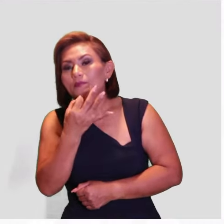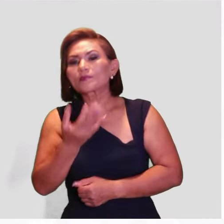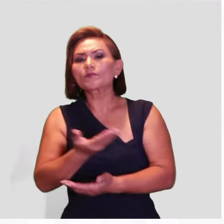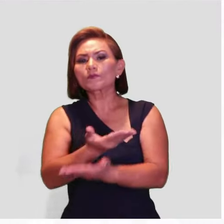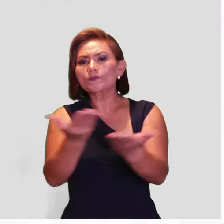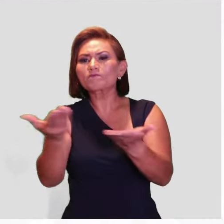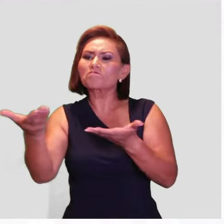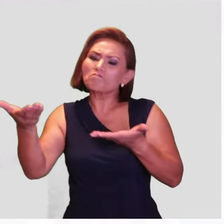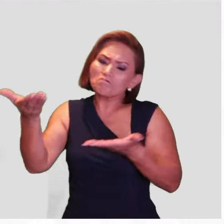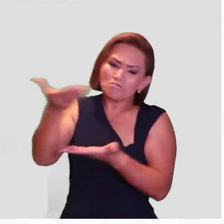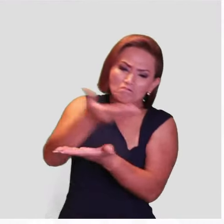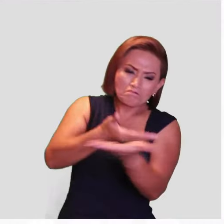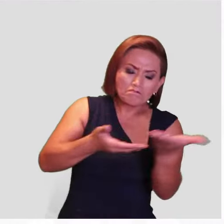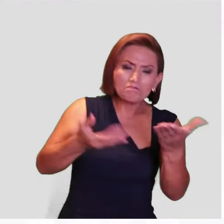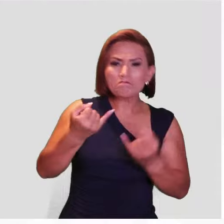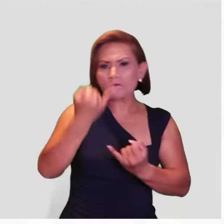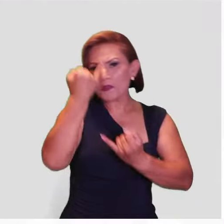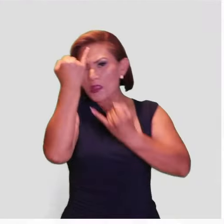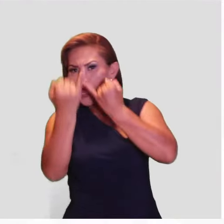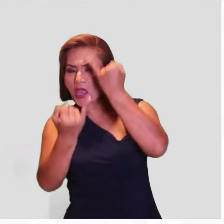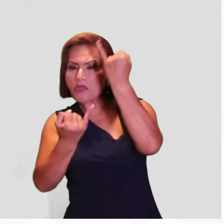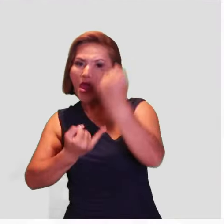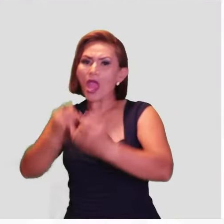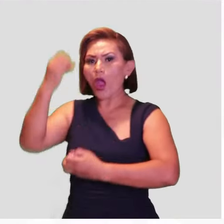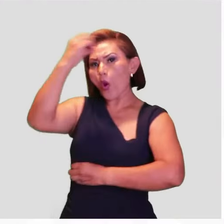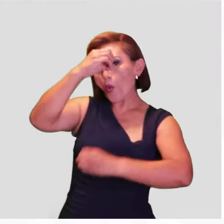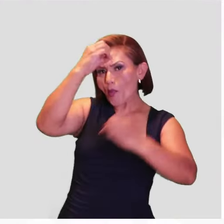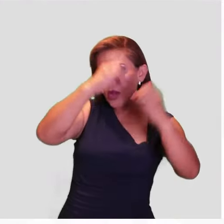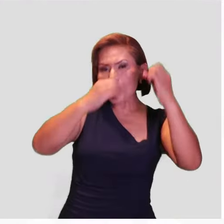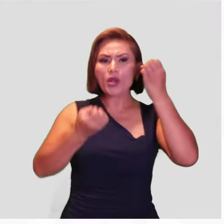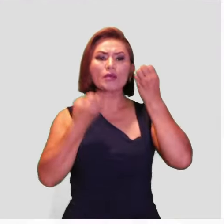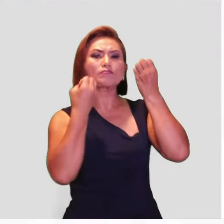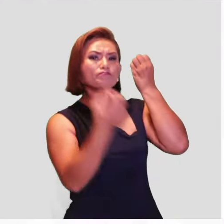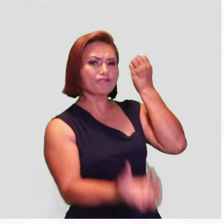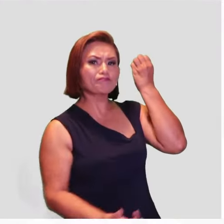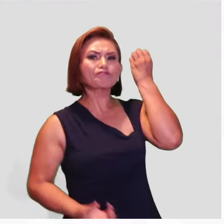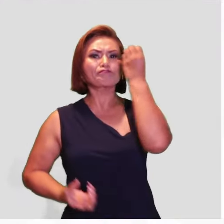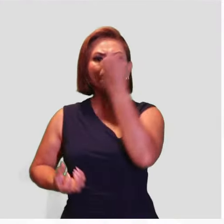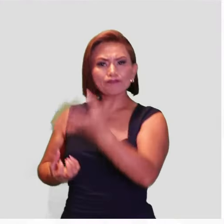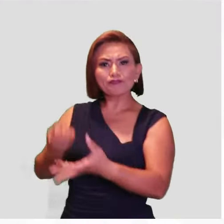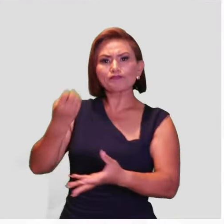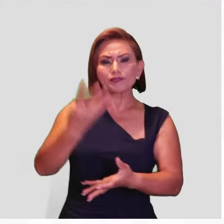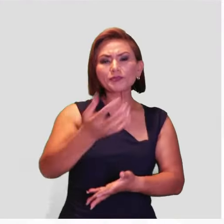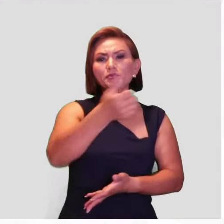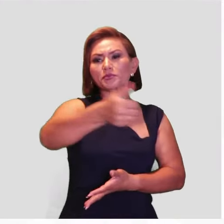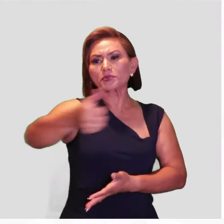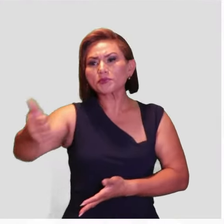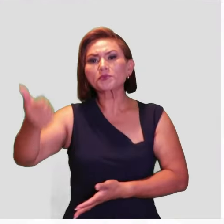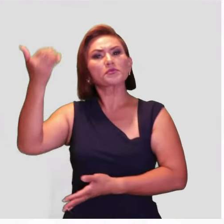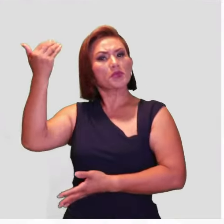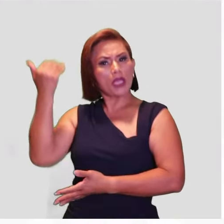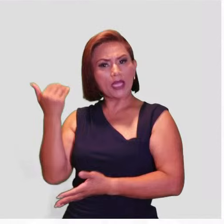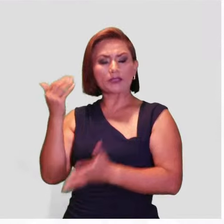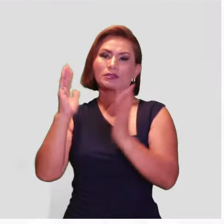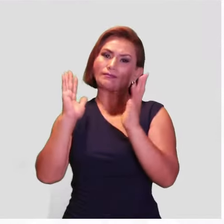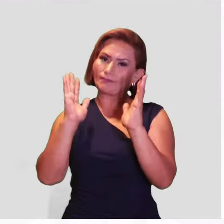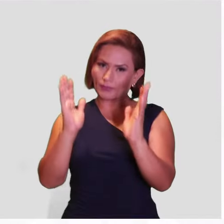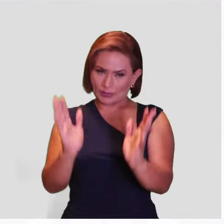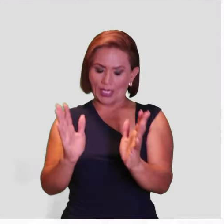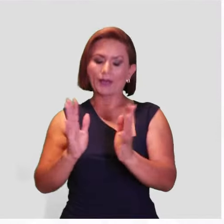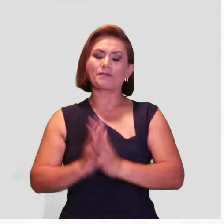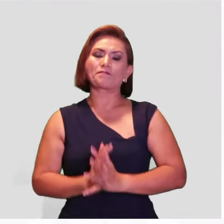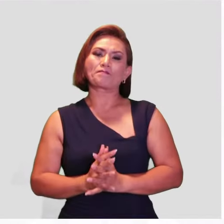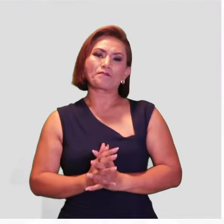un intercambio de ideas, un contraste de opiniones, profundizar sobre lo ya comentado en el